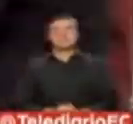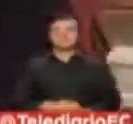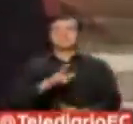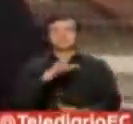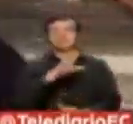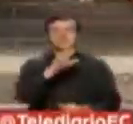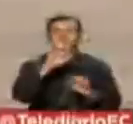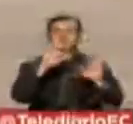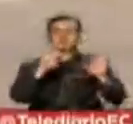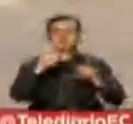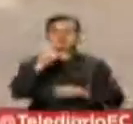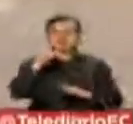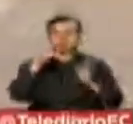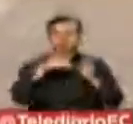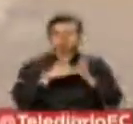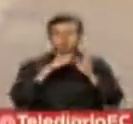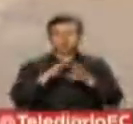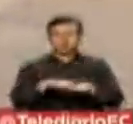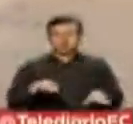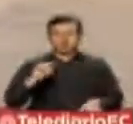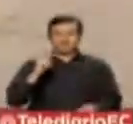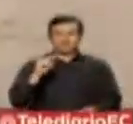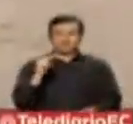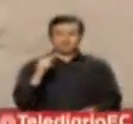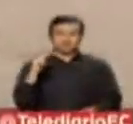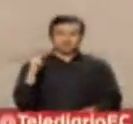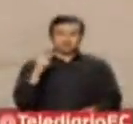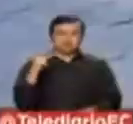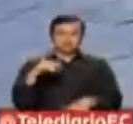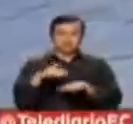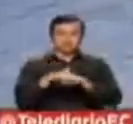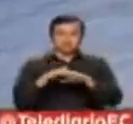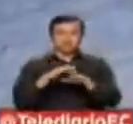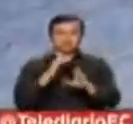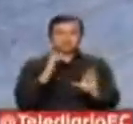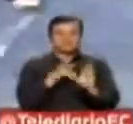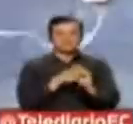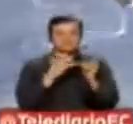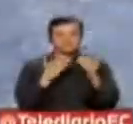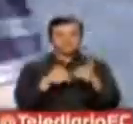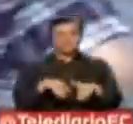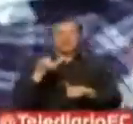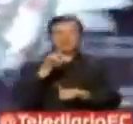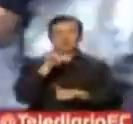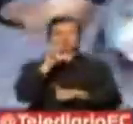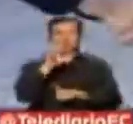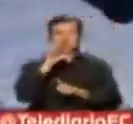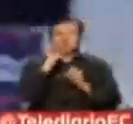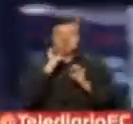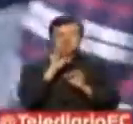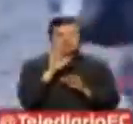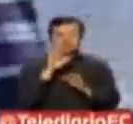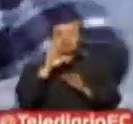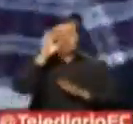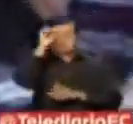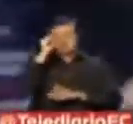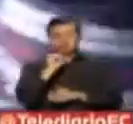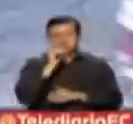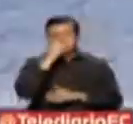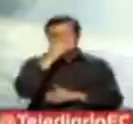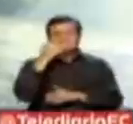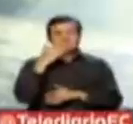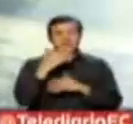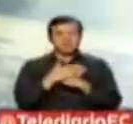395 mil estudiantes de 1º 2º y 3er año de bachillerato ingresaron a clases de este lunes 3 de septiembre en el régimen sierra y